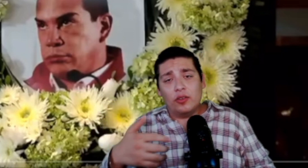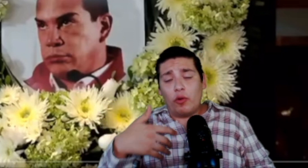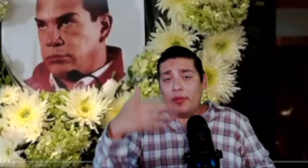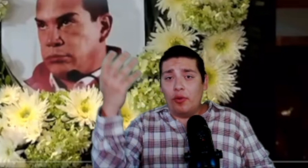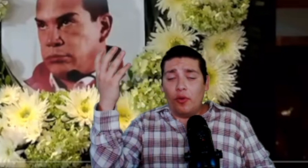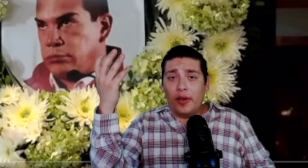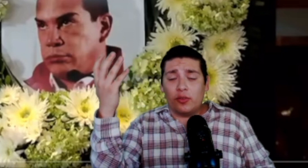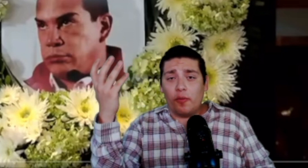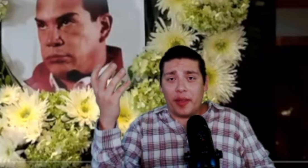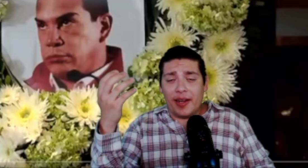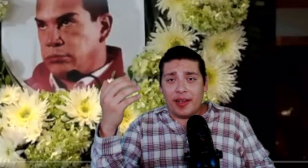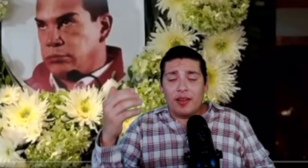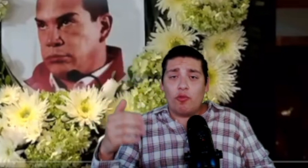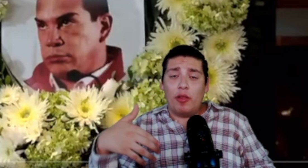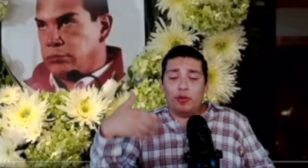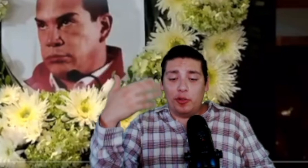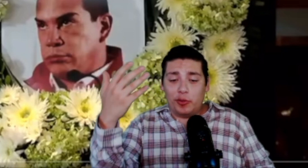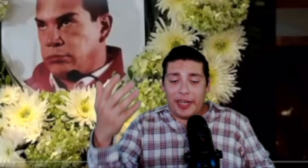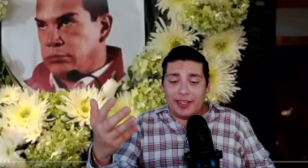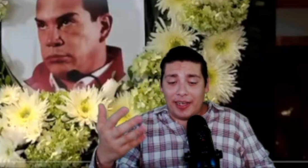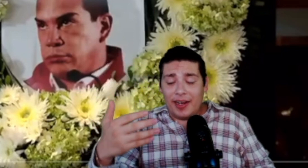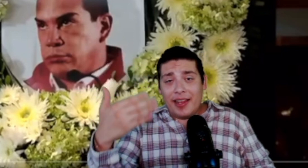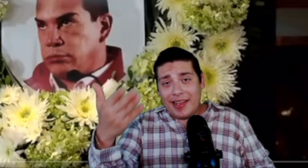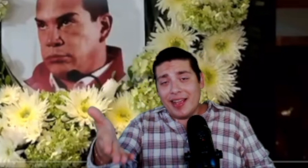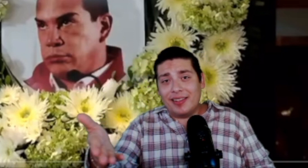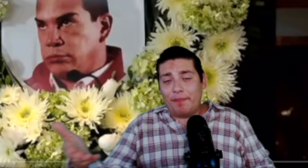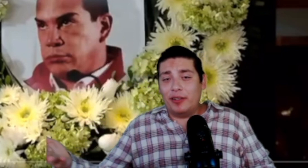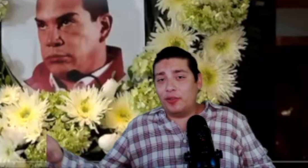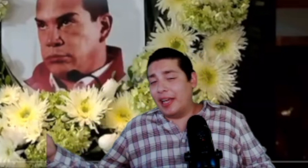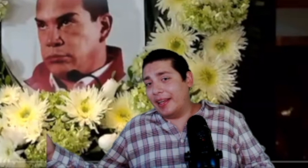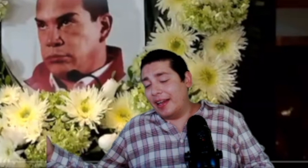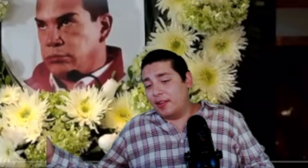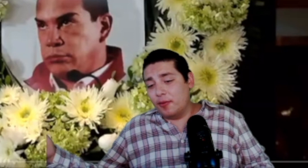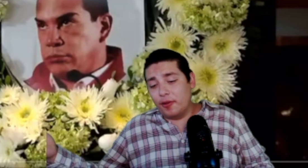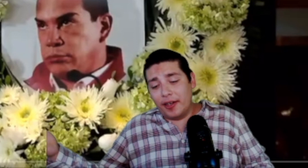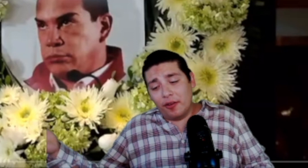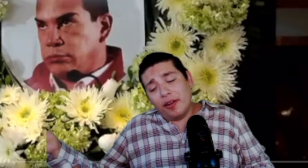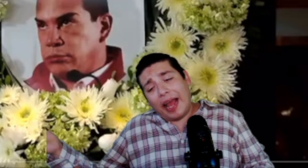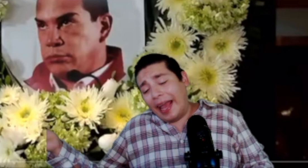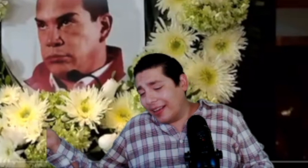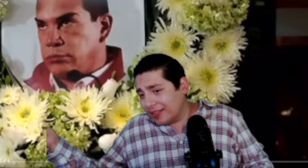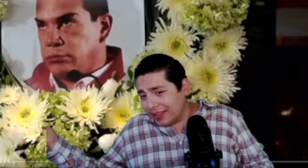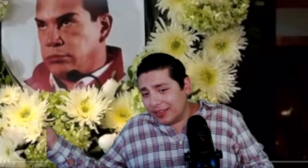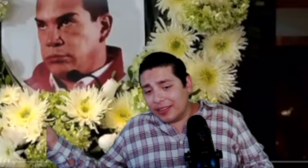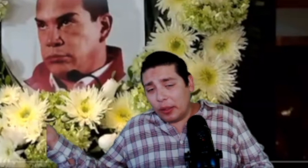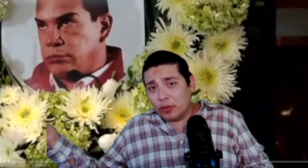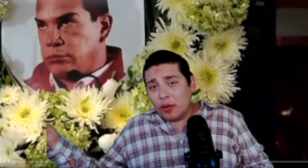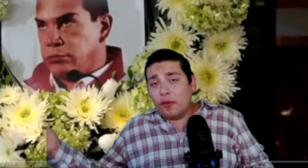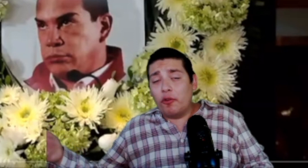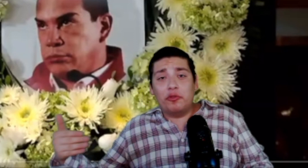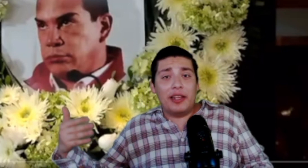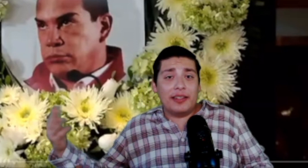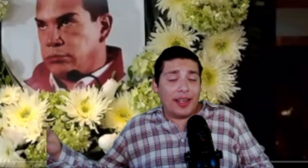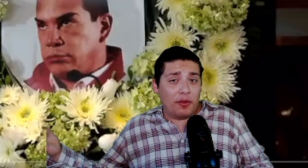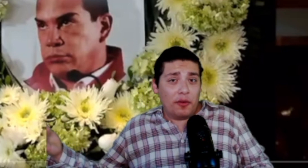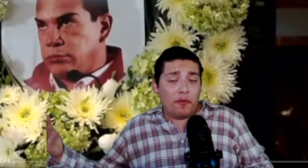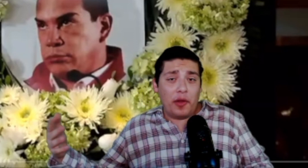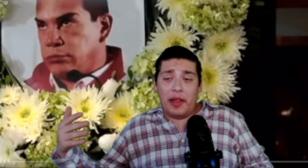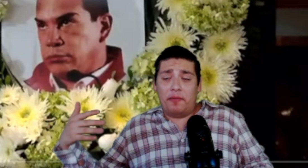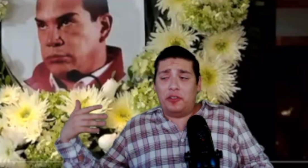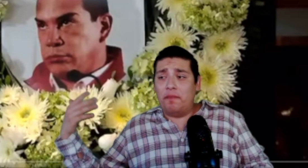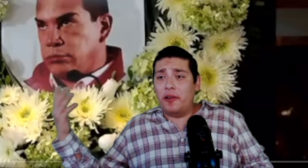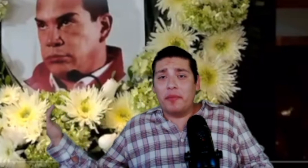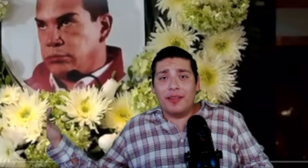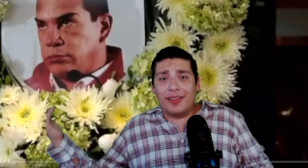más cuando les conviene, cuando te utilizan, y este personaje Alito Moreno, hay que ser sinceros, fue utilizado,